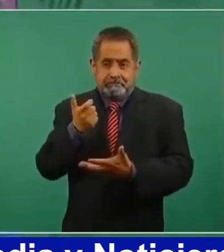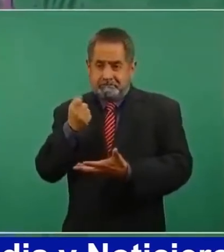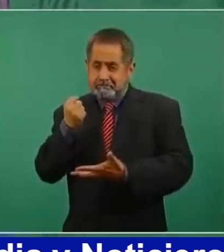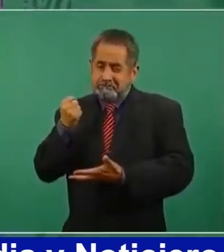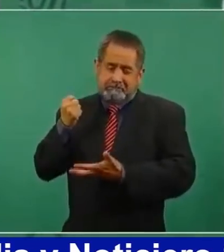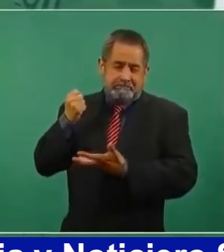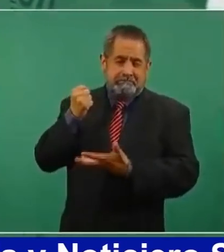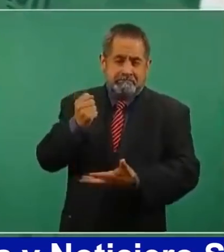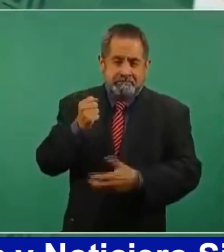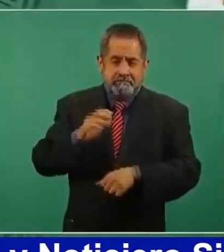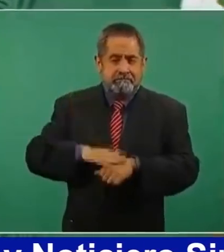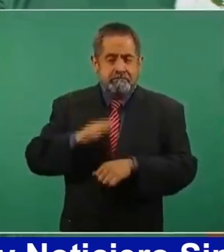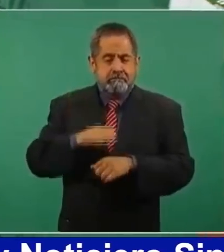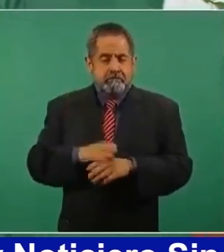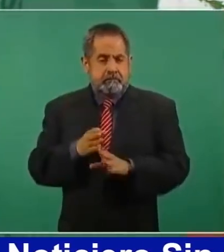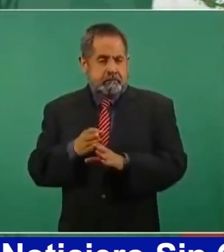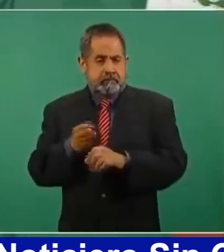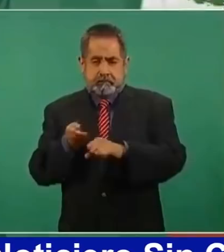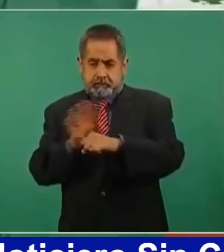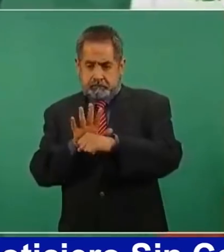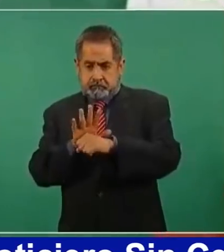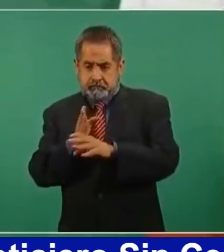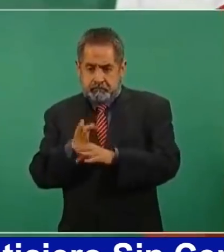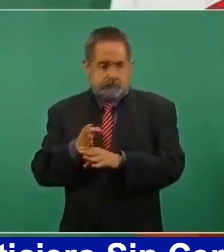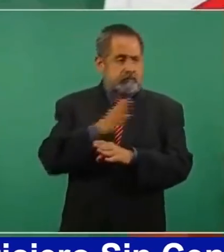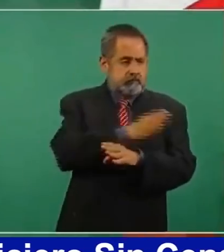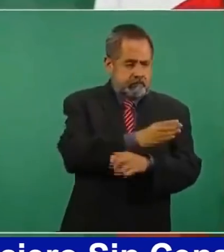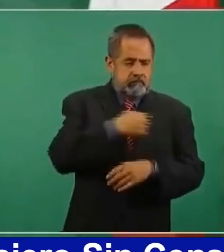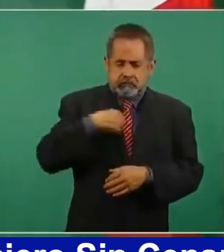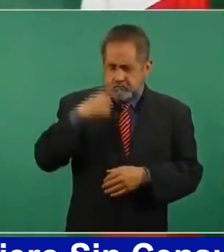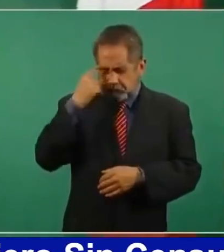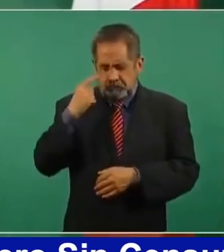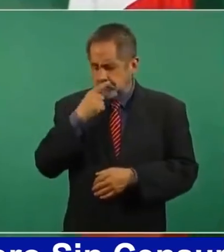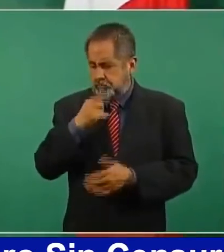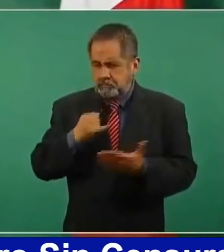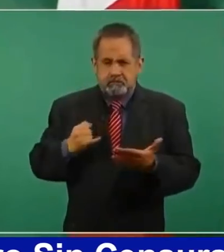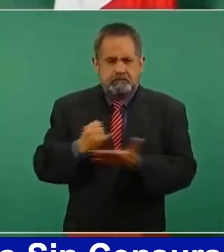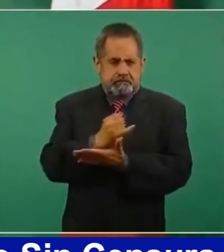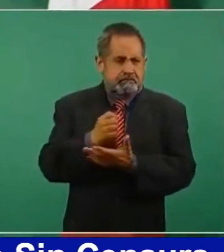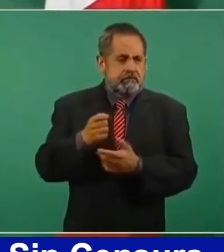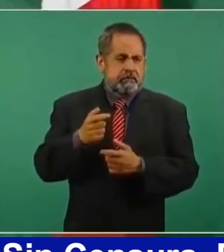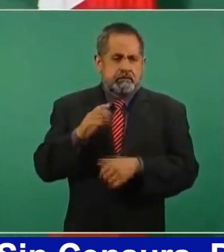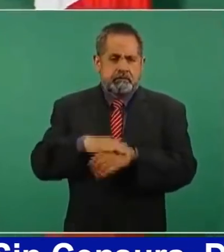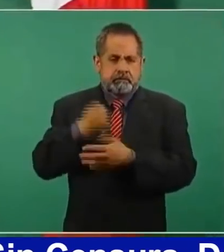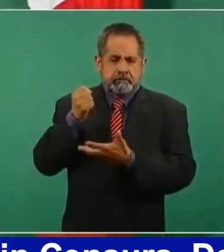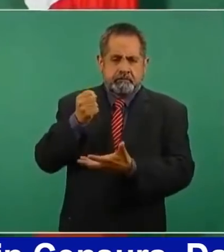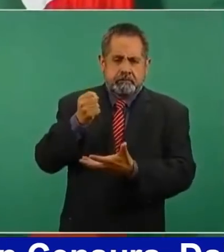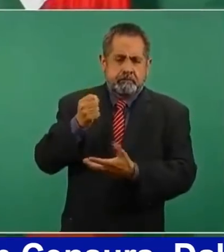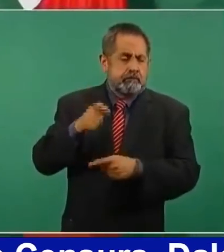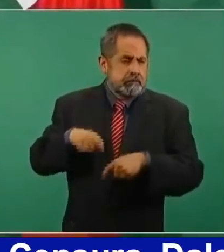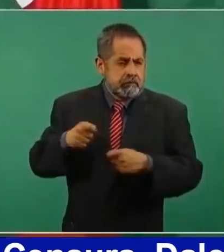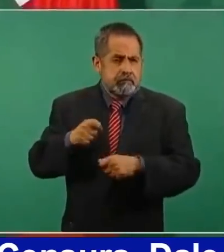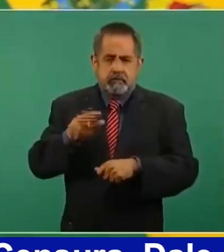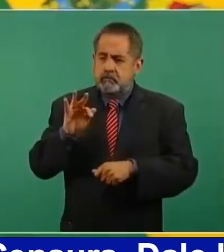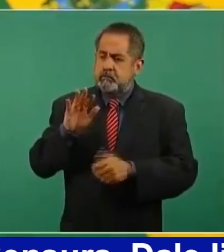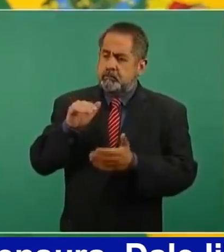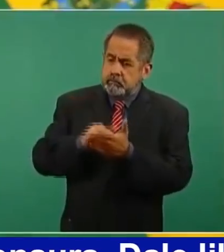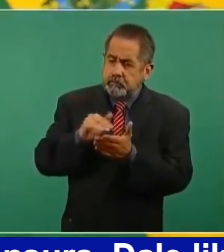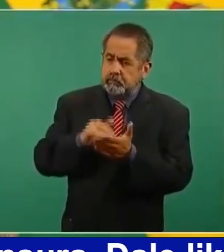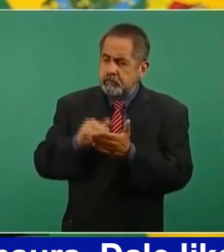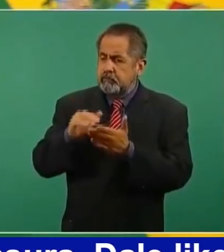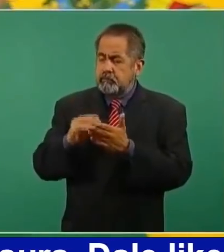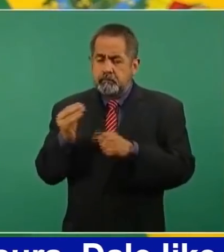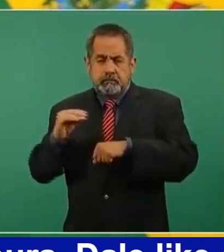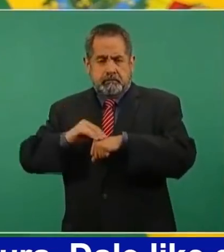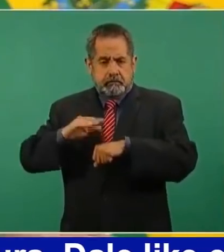la pandemia ya habíamos decidido aumentar el presupuesto de salud en 40,000 millones de pesos,